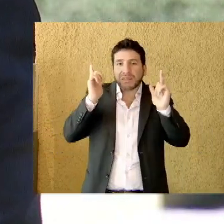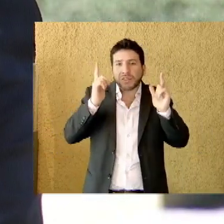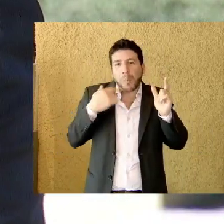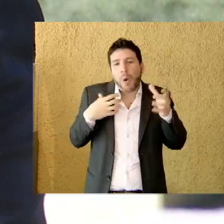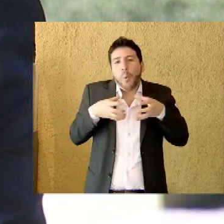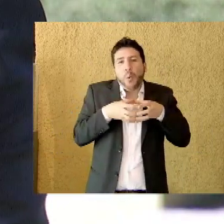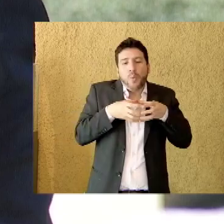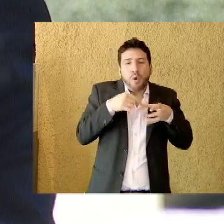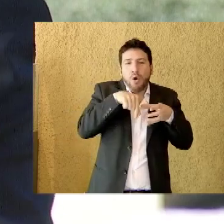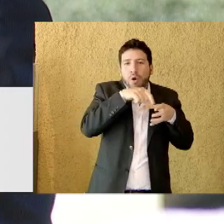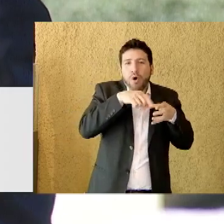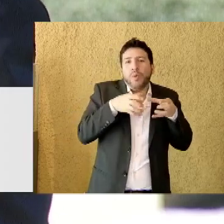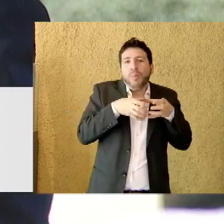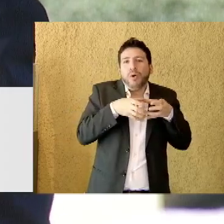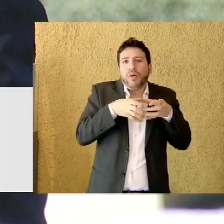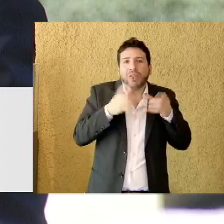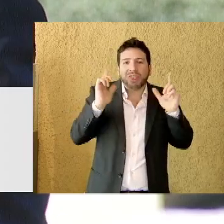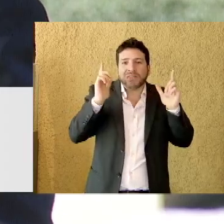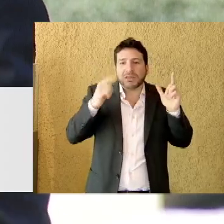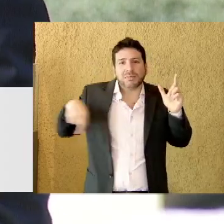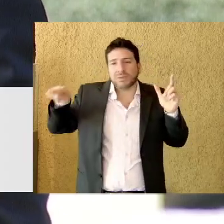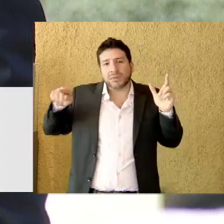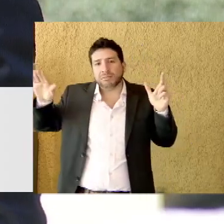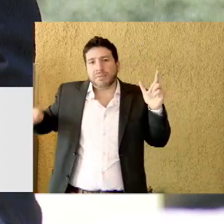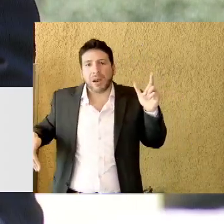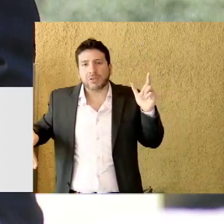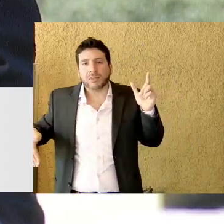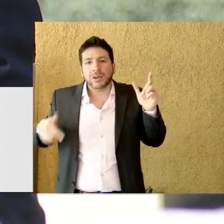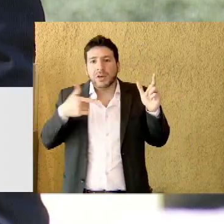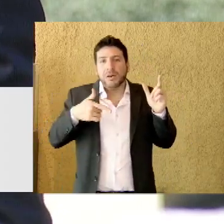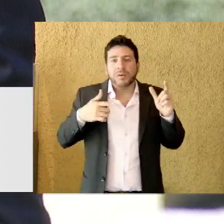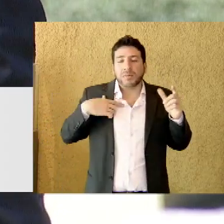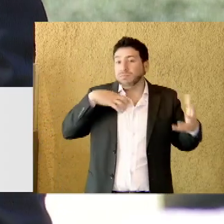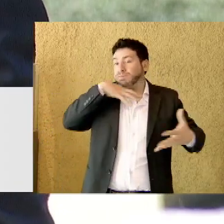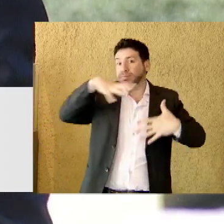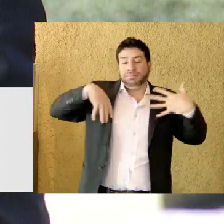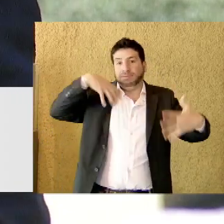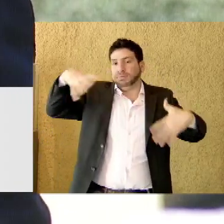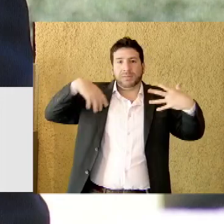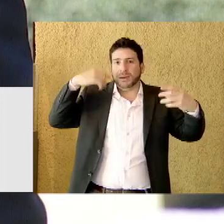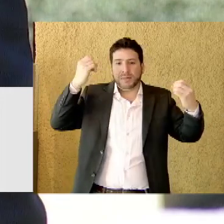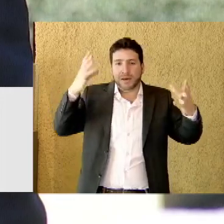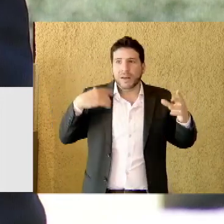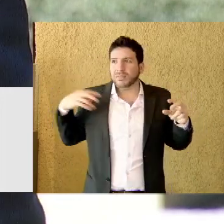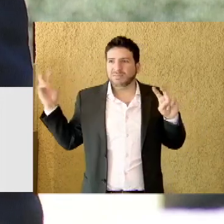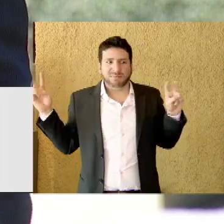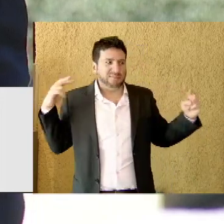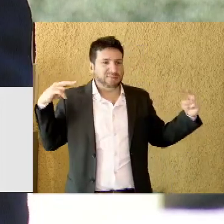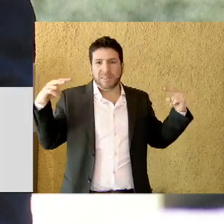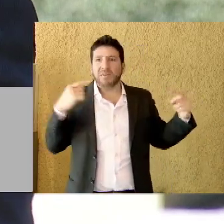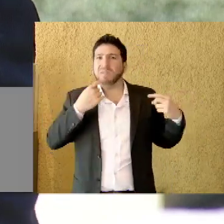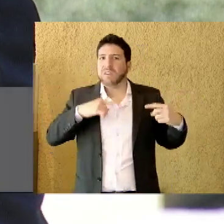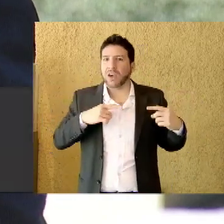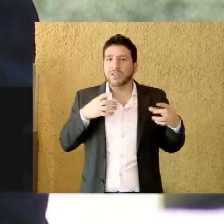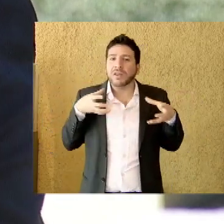pocos. ¿Por qué? Porque la diversión siempre llevaba a una suerte de descontrol y este descontrol era muy mal visto por la sociedad y sobre